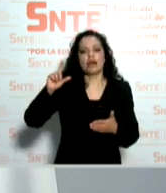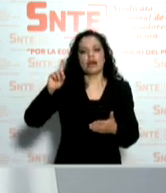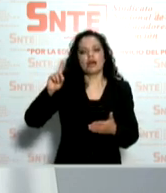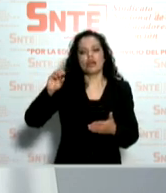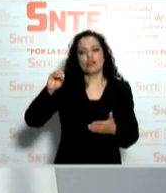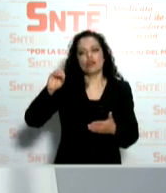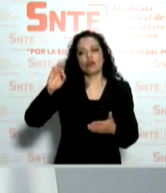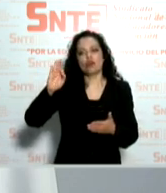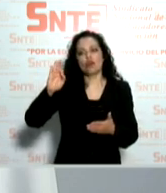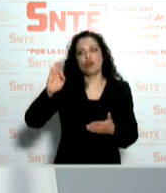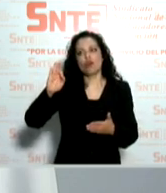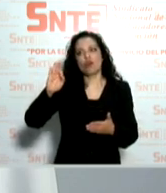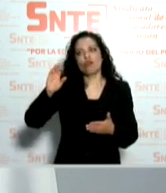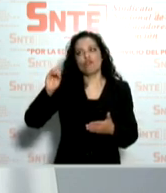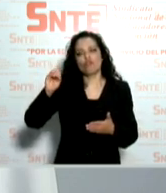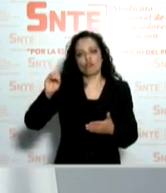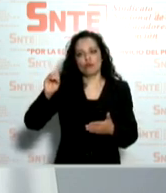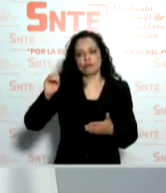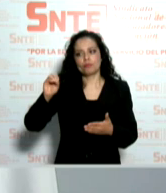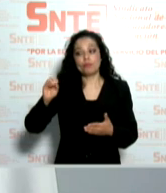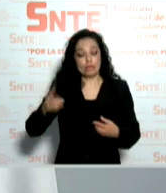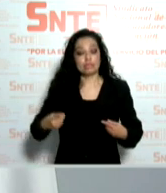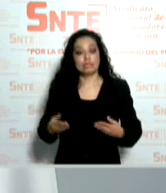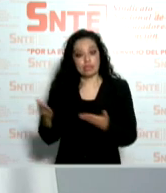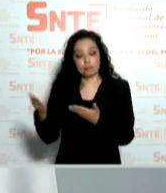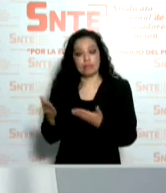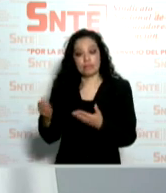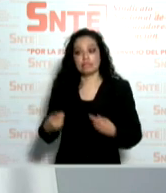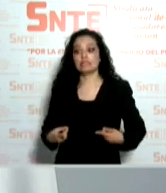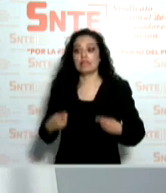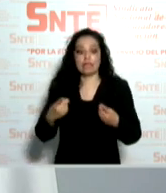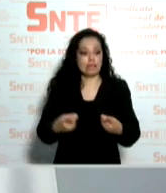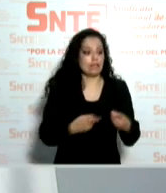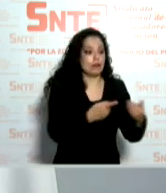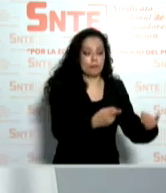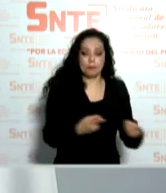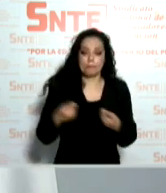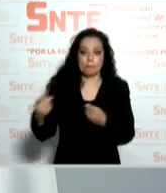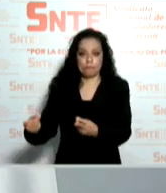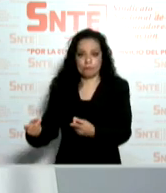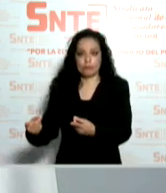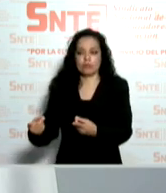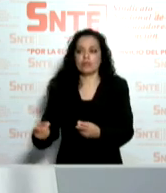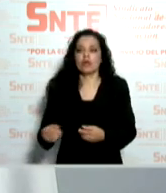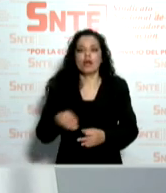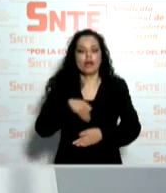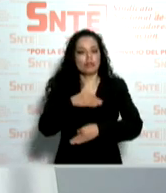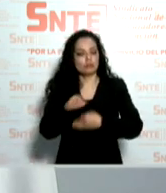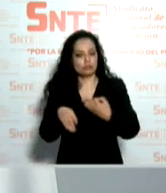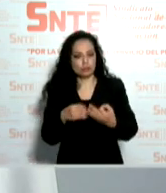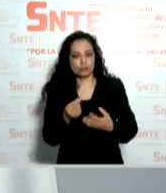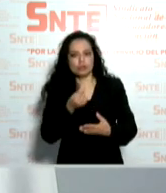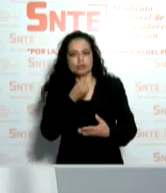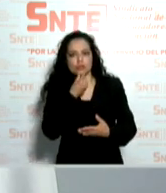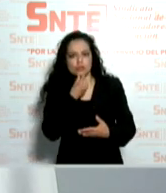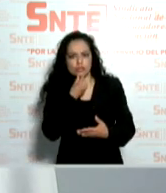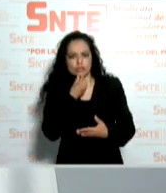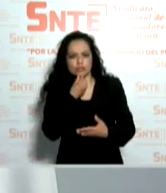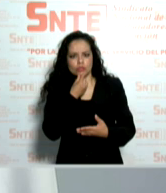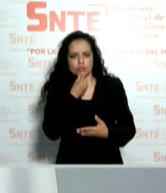la entrega de libros de texto gratuitos a todos los niños de las escuelas primarias del